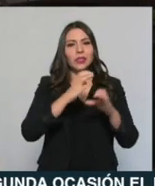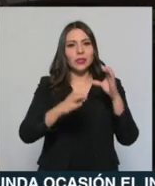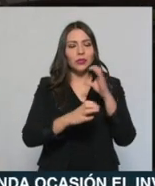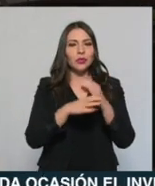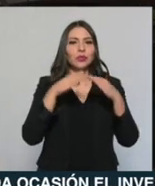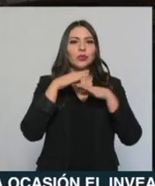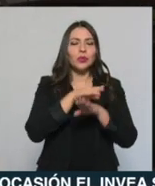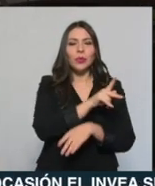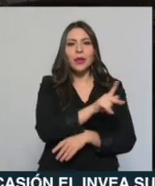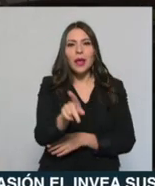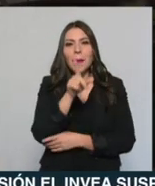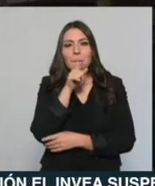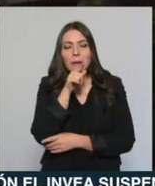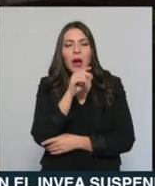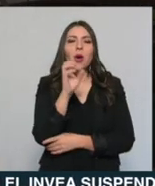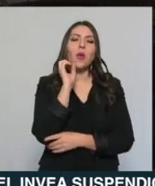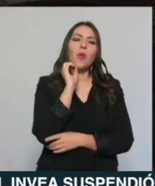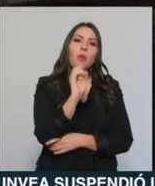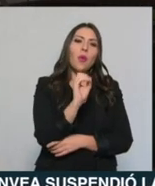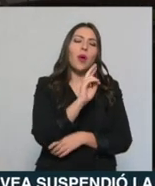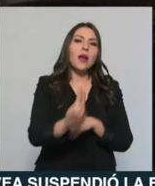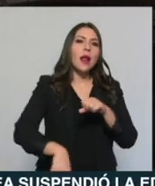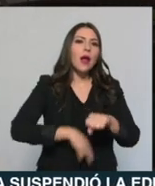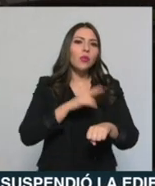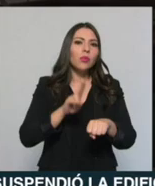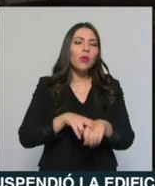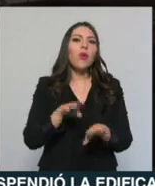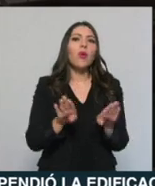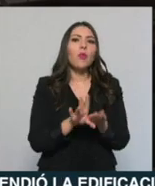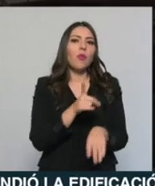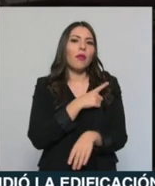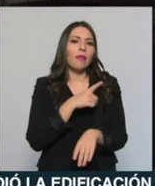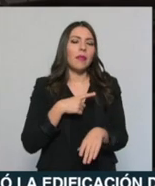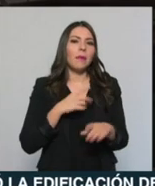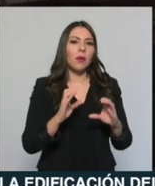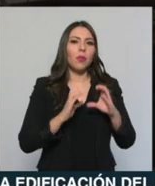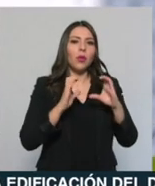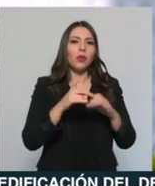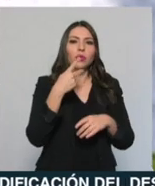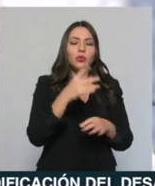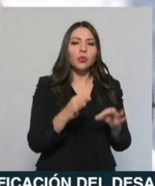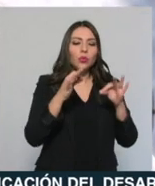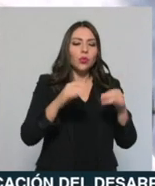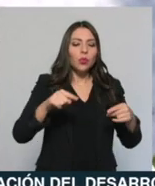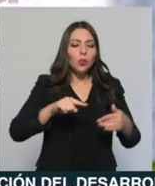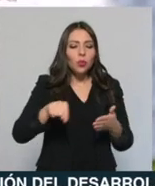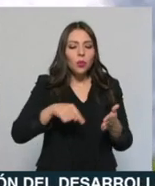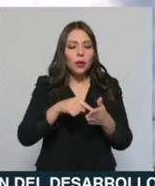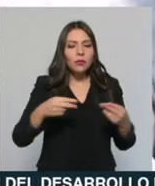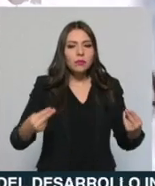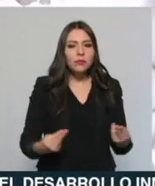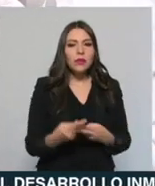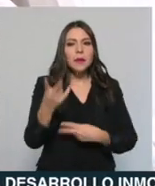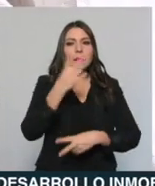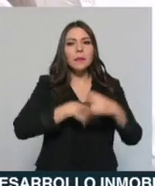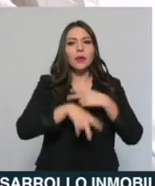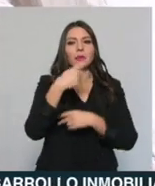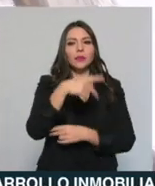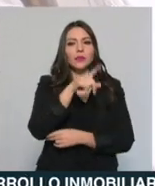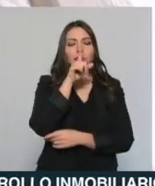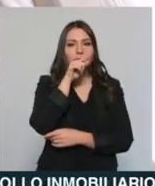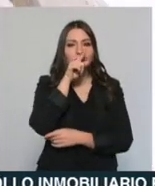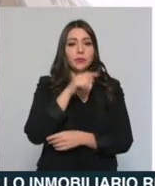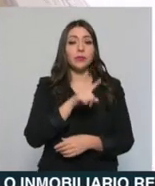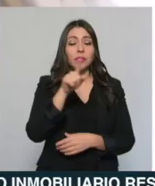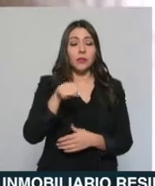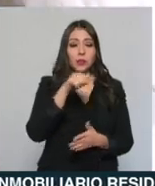¿no? Sobre todo el cuidado del hábitat del cual estas especies fueron extraídas, ¿no? Quienes deseen visitar este